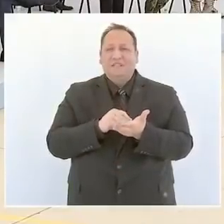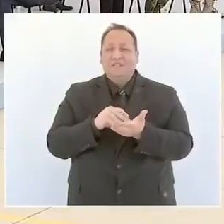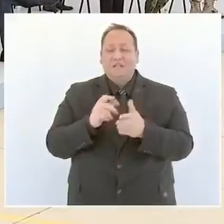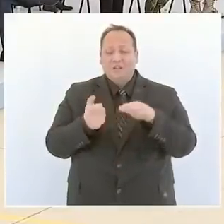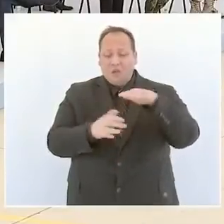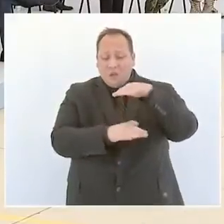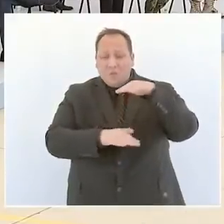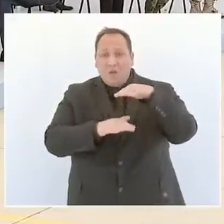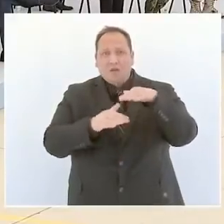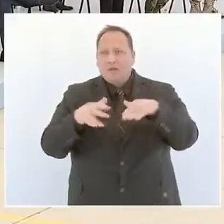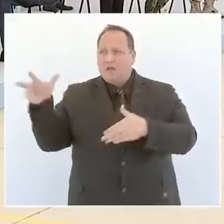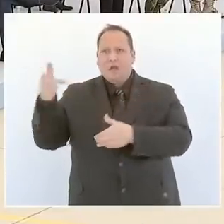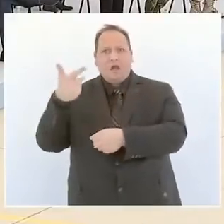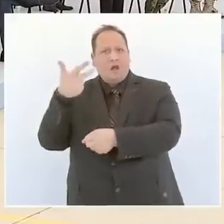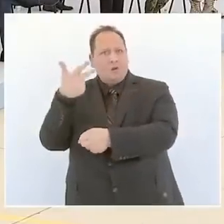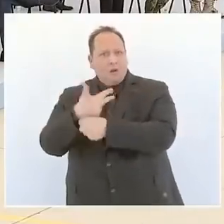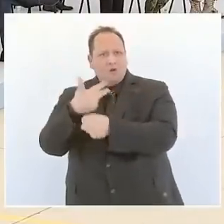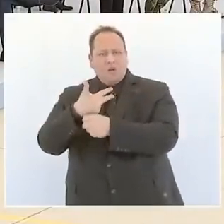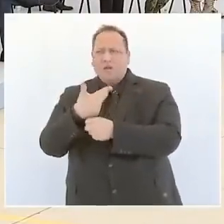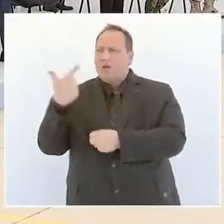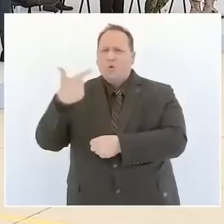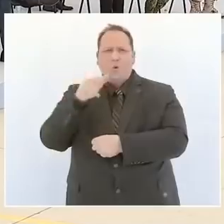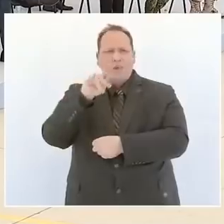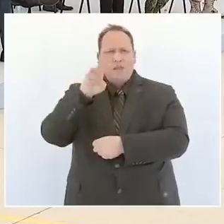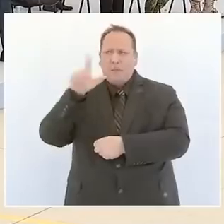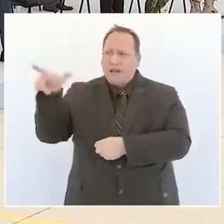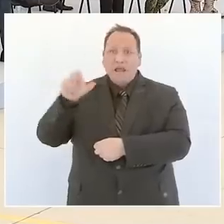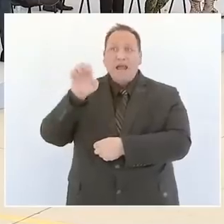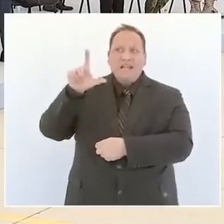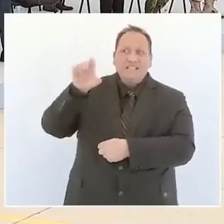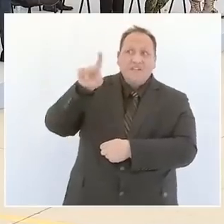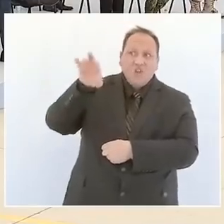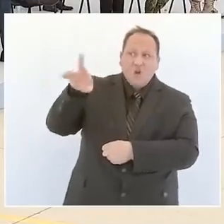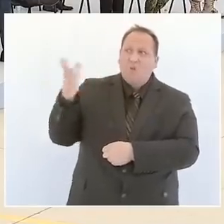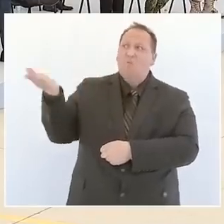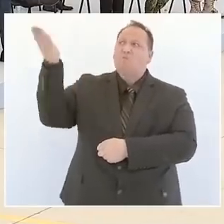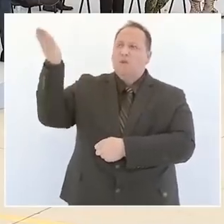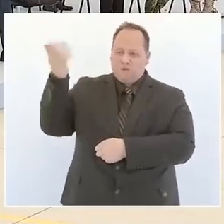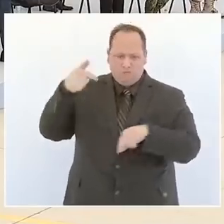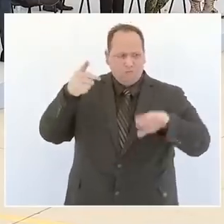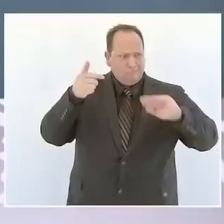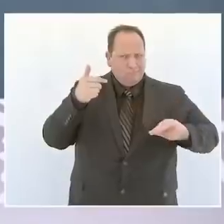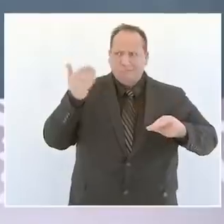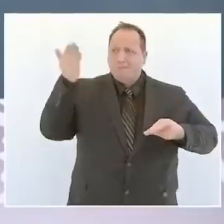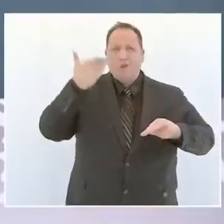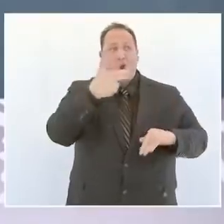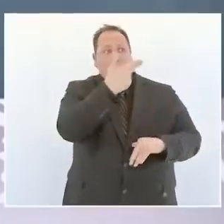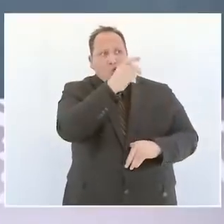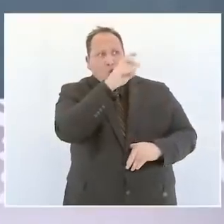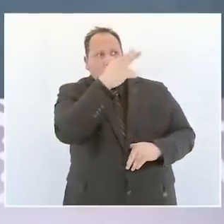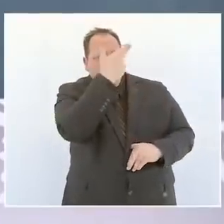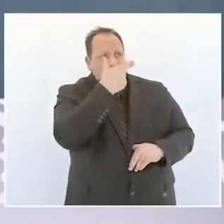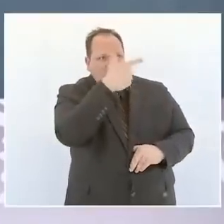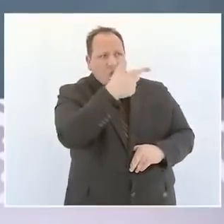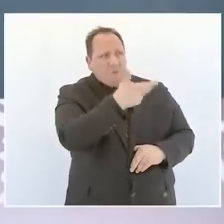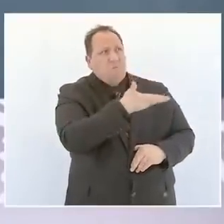salario mínimo en Guatemala, en El Salvador, en Honduras,